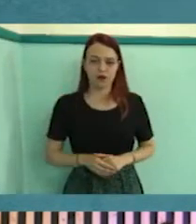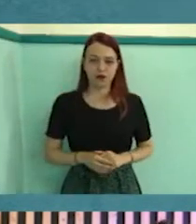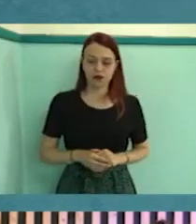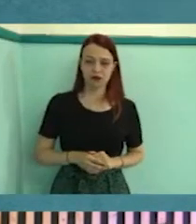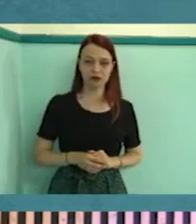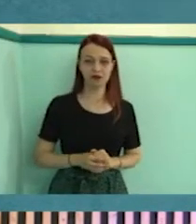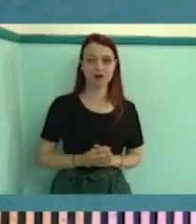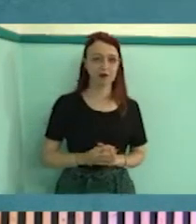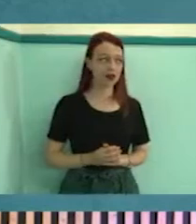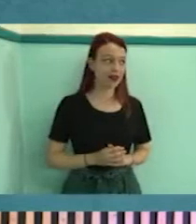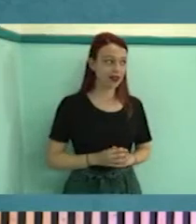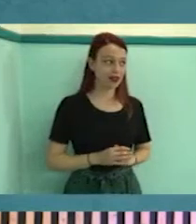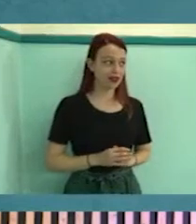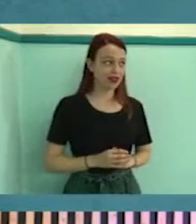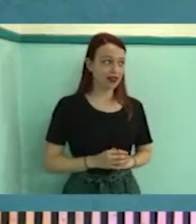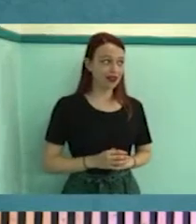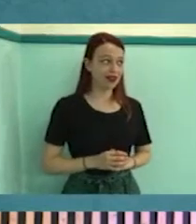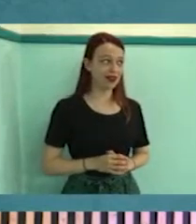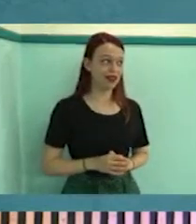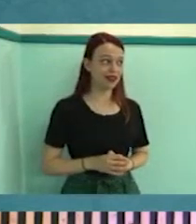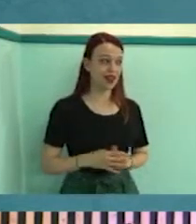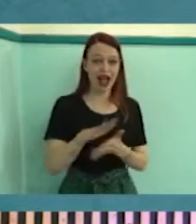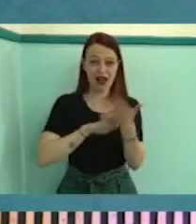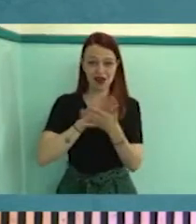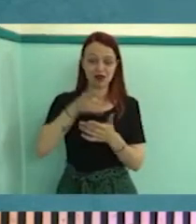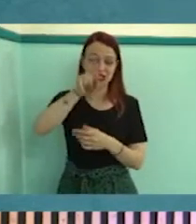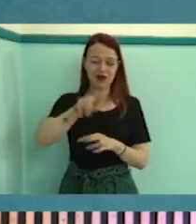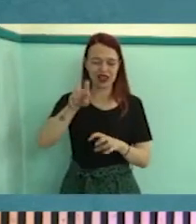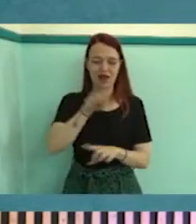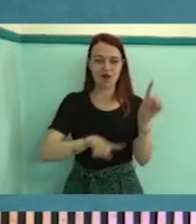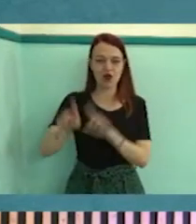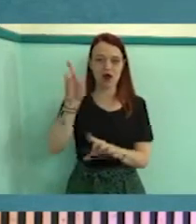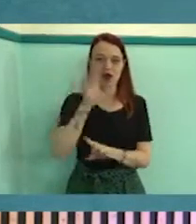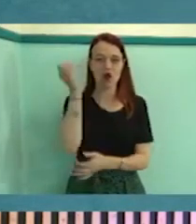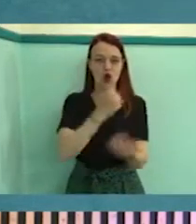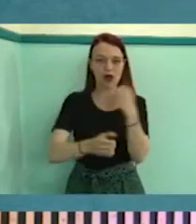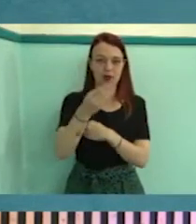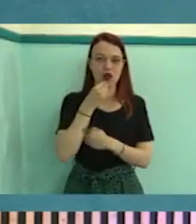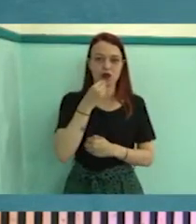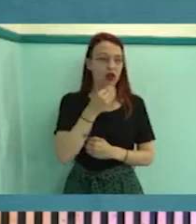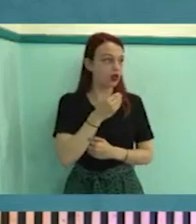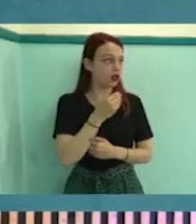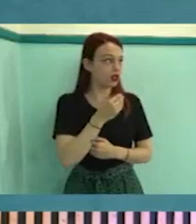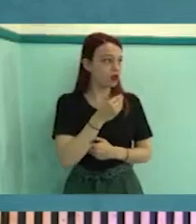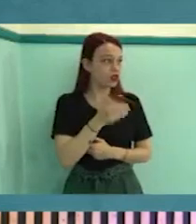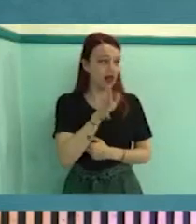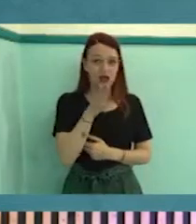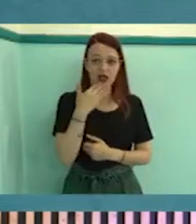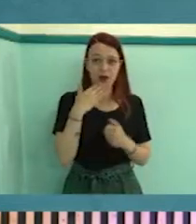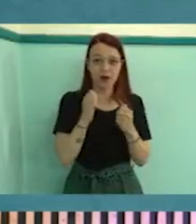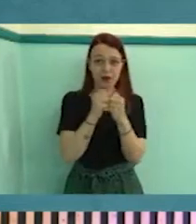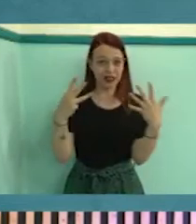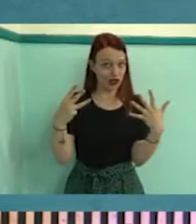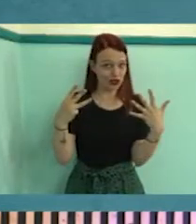de los trastornos de conducta alimentaria que fueron los que también me acompañ ñaron a mí durante prácticamente toda mi vida Tengo 28 casi 29 me los